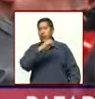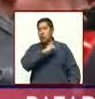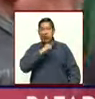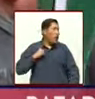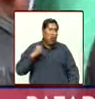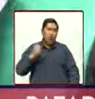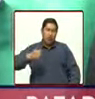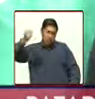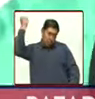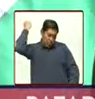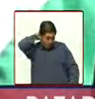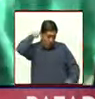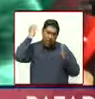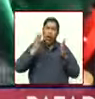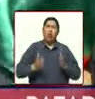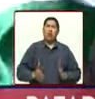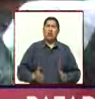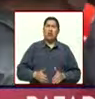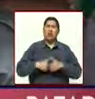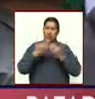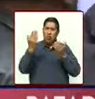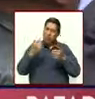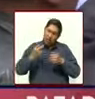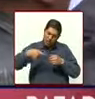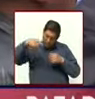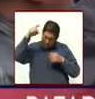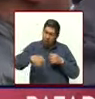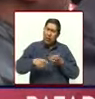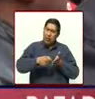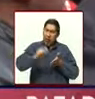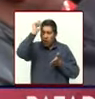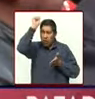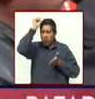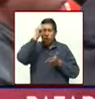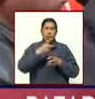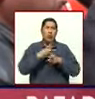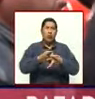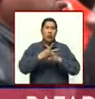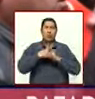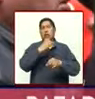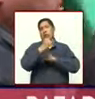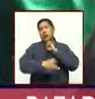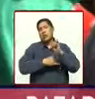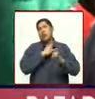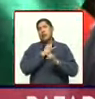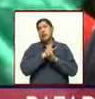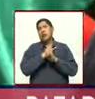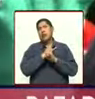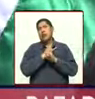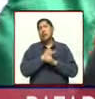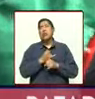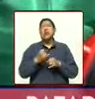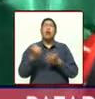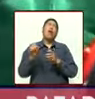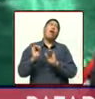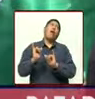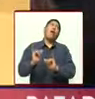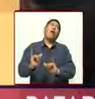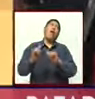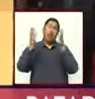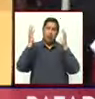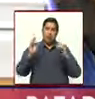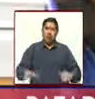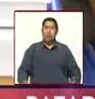traidores de la patria que aprueben de una vez los créditos que están durmiendo en la Asamblea Legislativa.